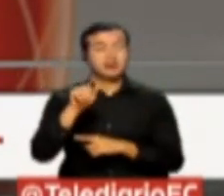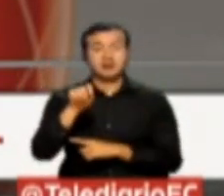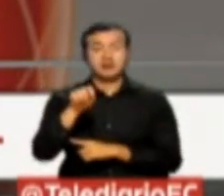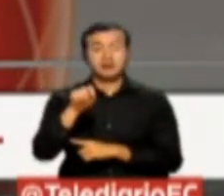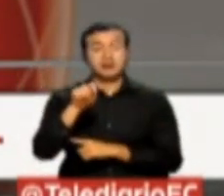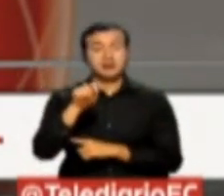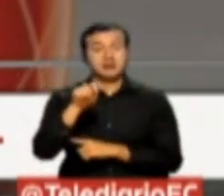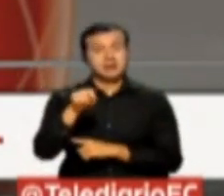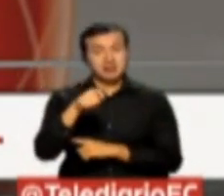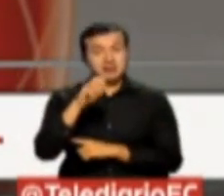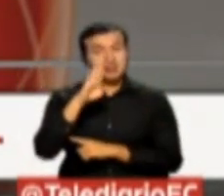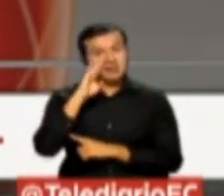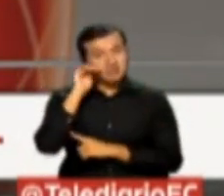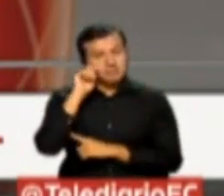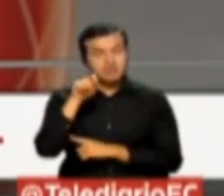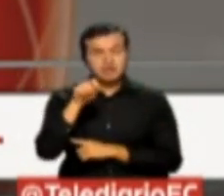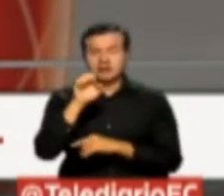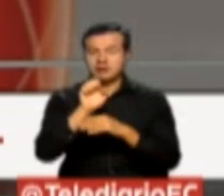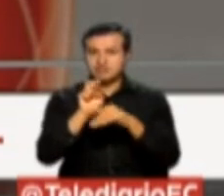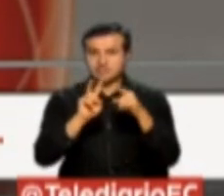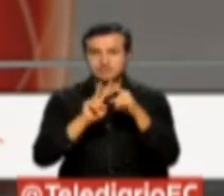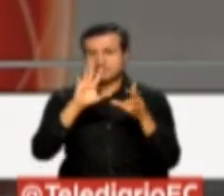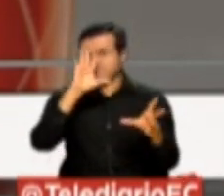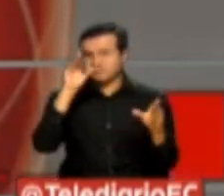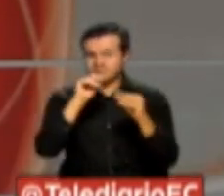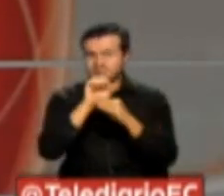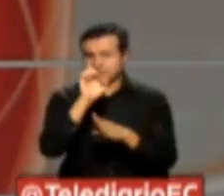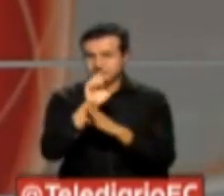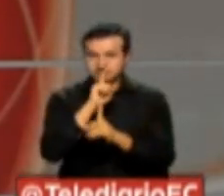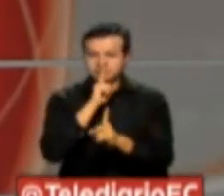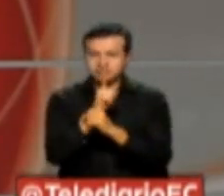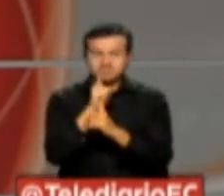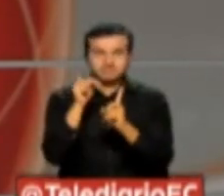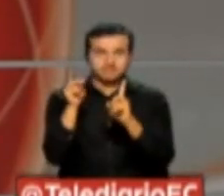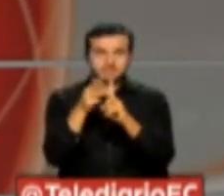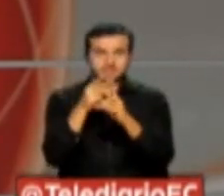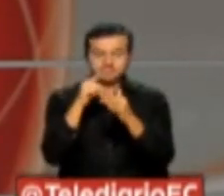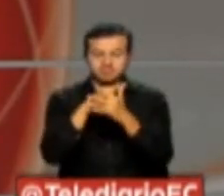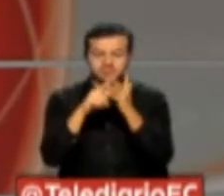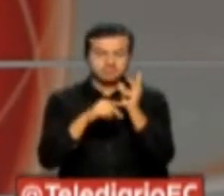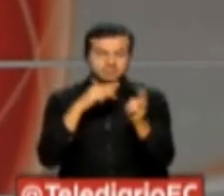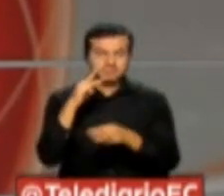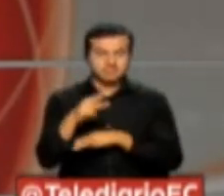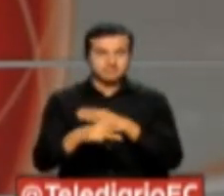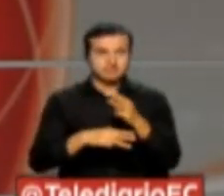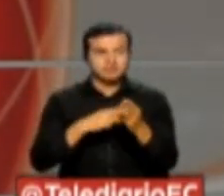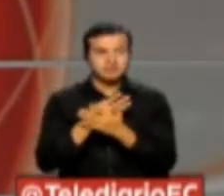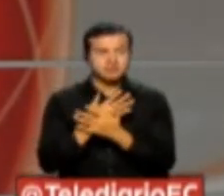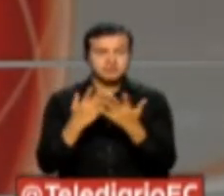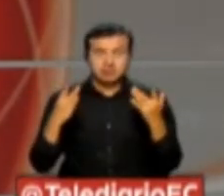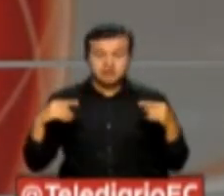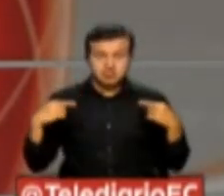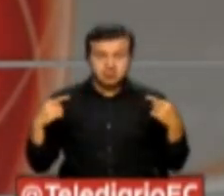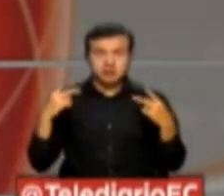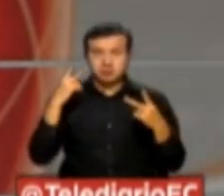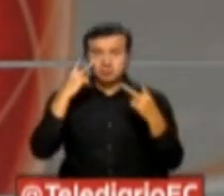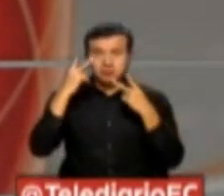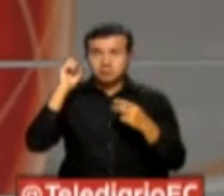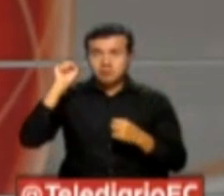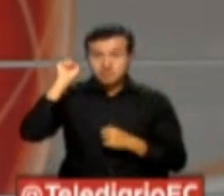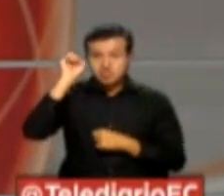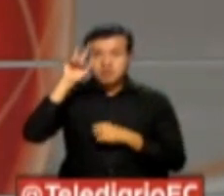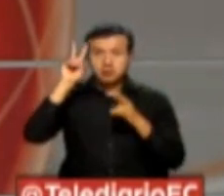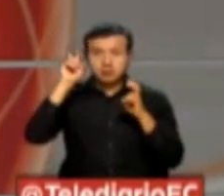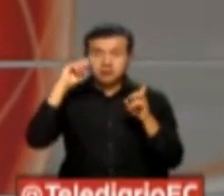sus redes sociales en todo el territorio nacional y desde cualquier lugar del mundo. Cada día los videos con